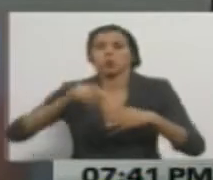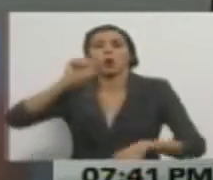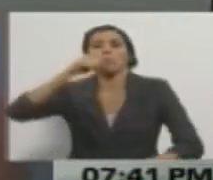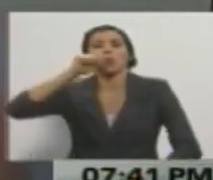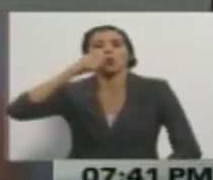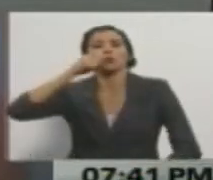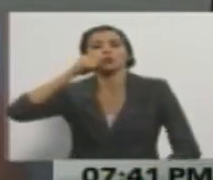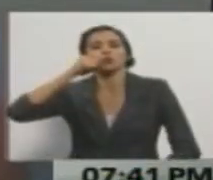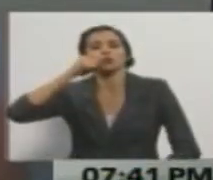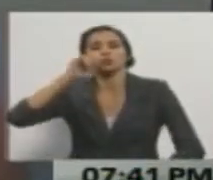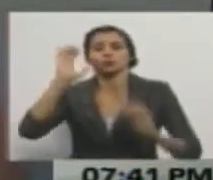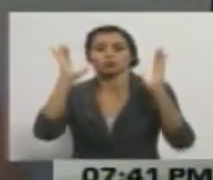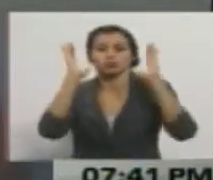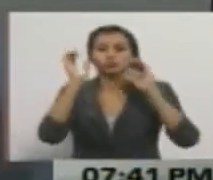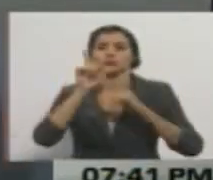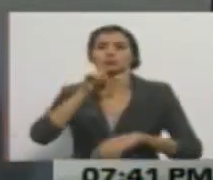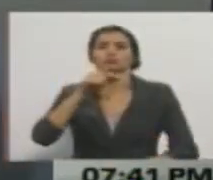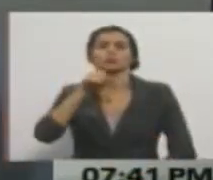Arturos.